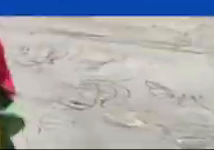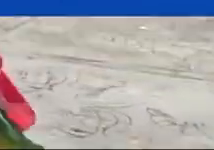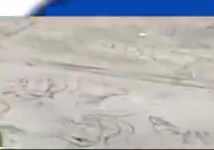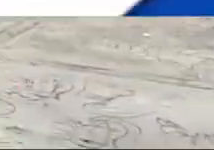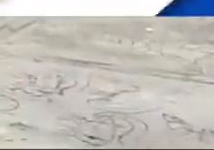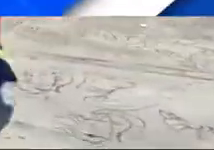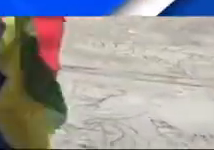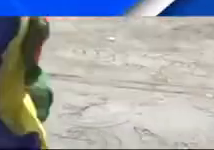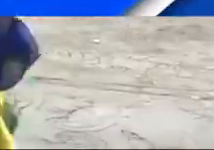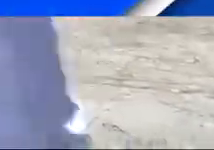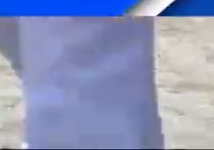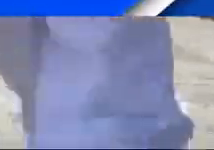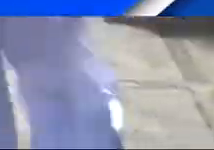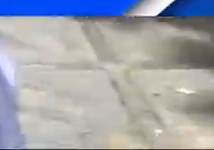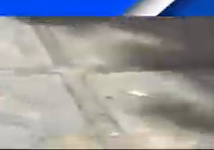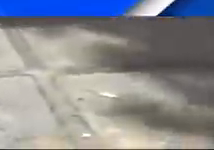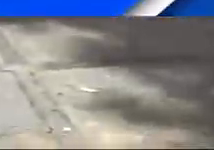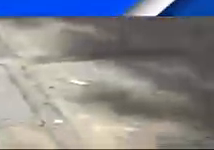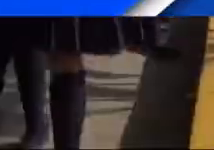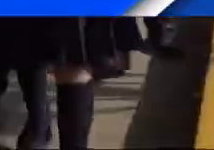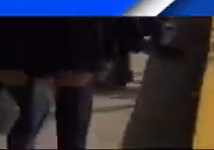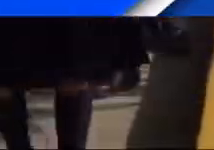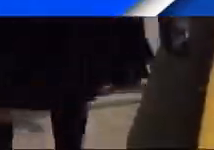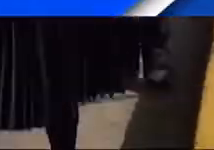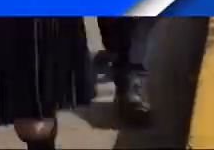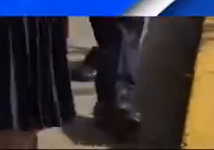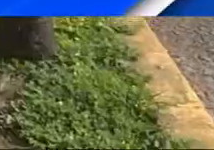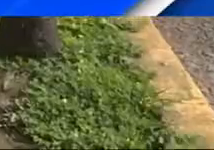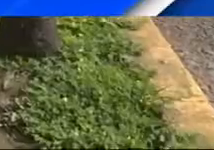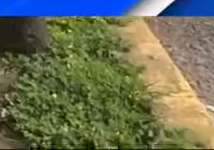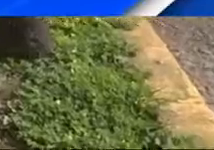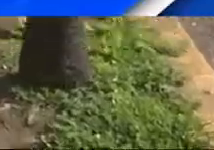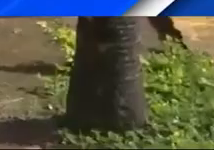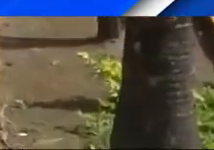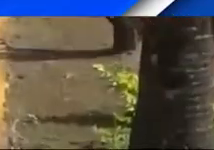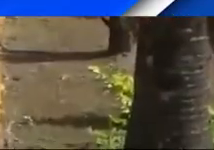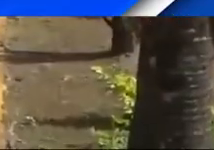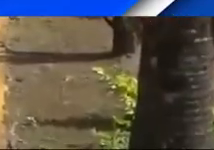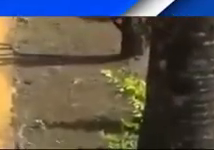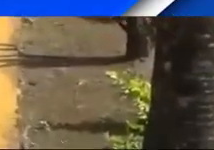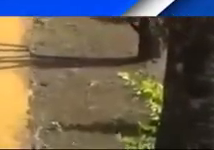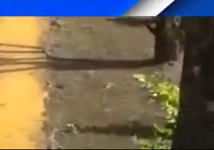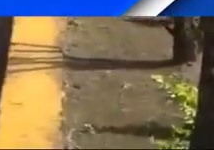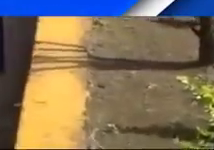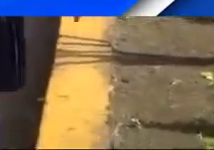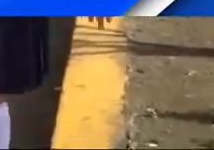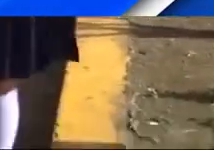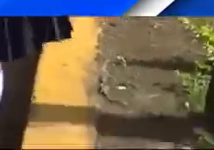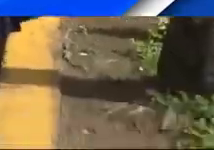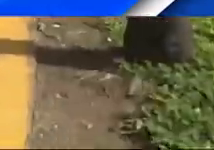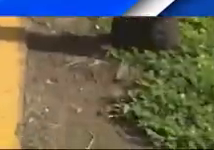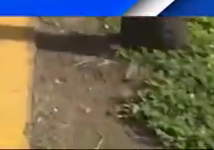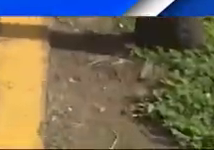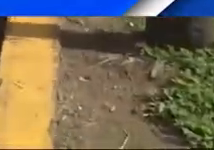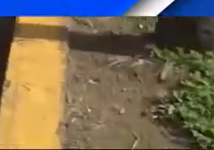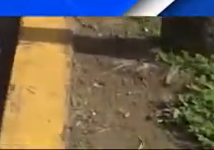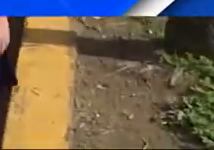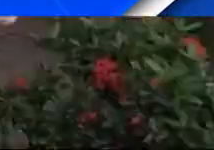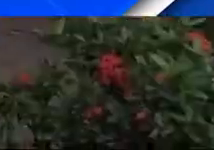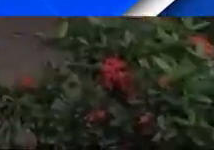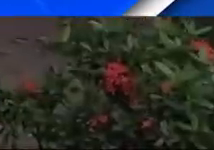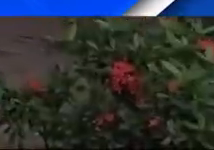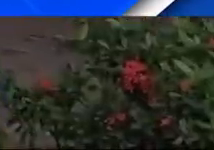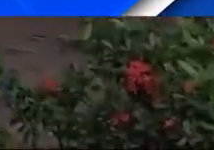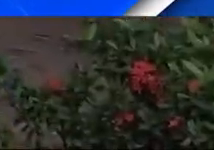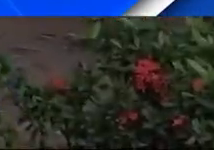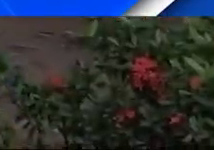Este próximo 27 de agosto se conmemorará el 182 aniversario de emancipación de la esclavitud en la